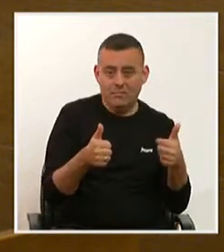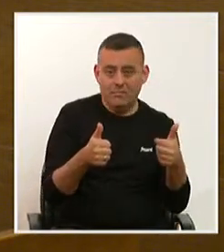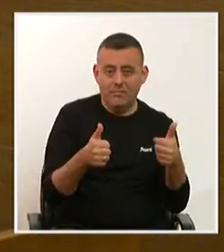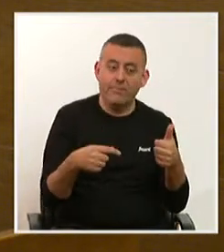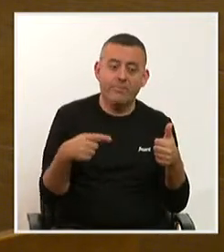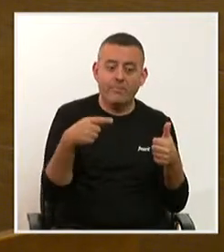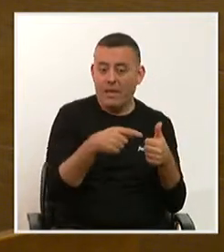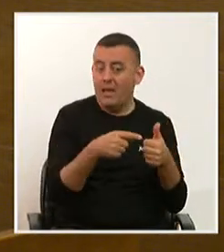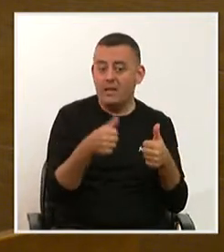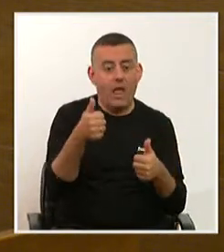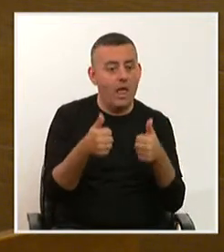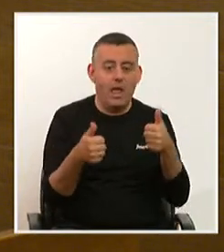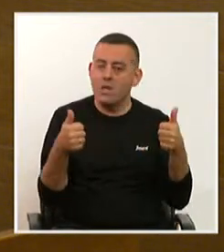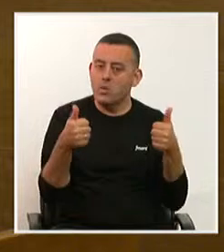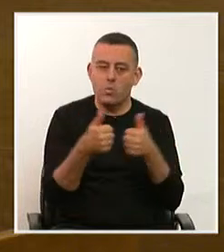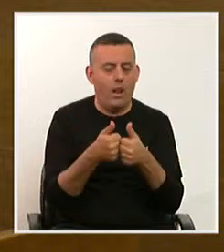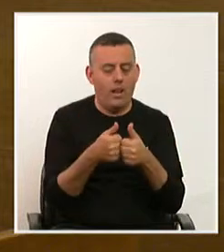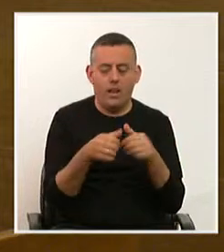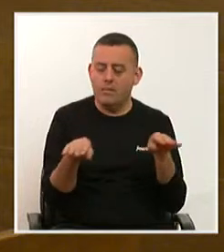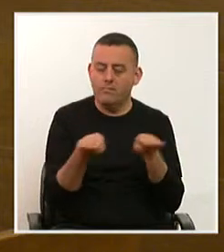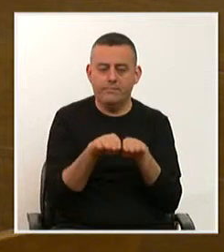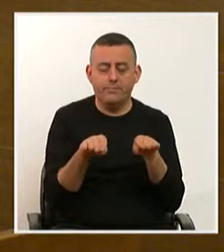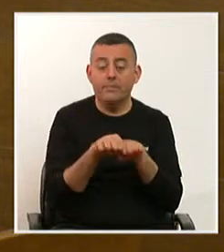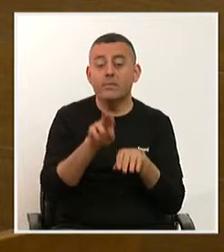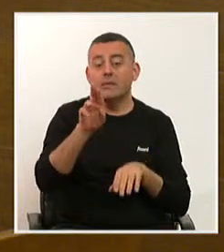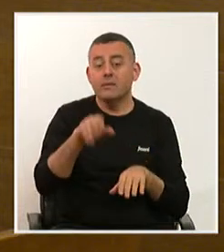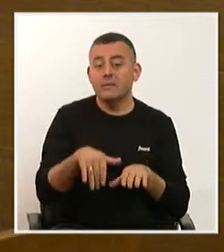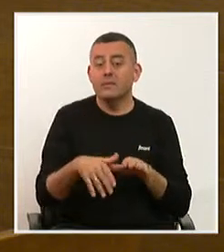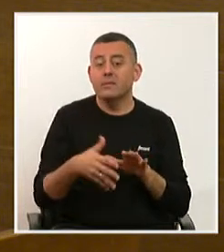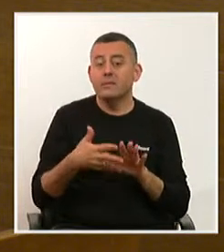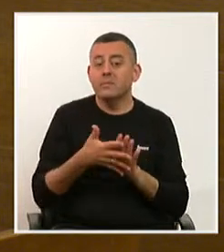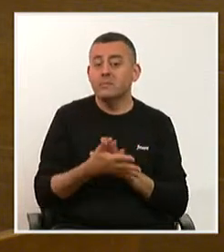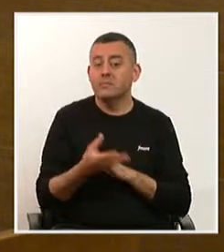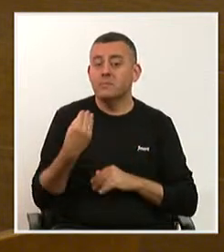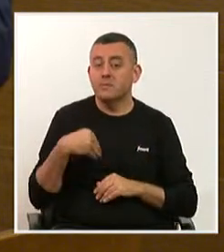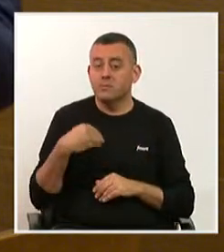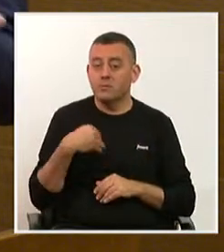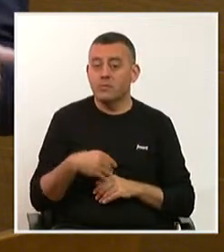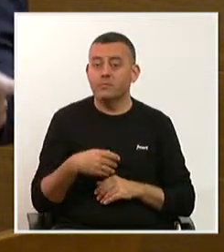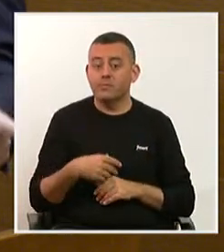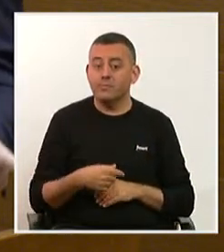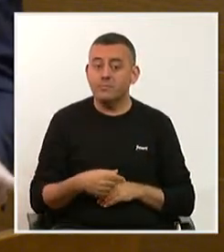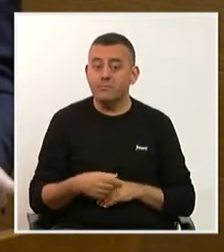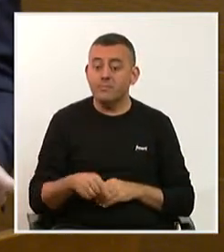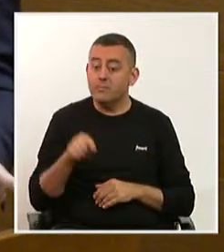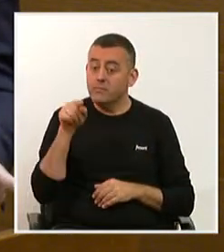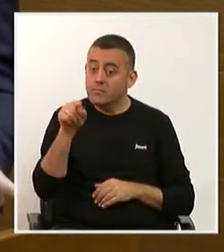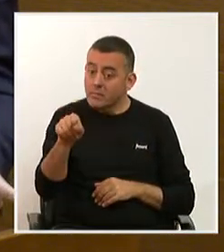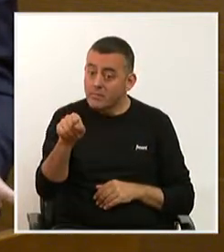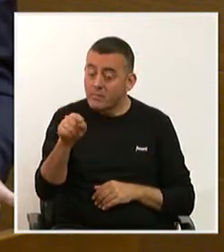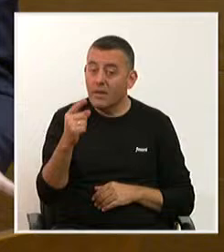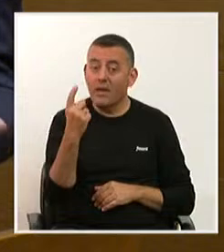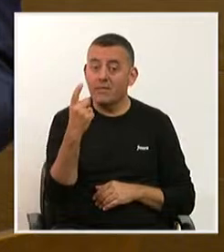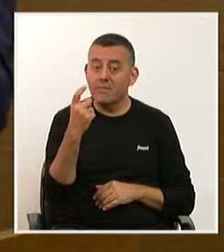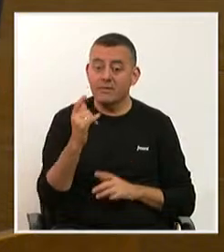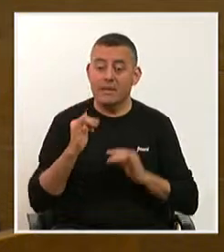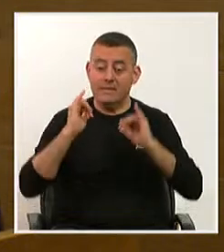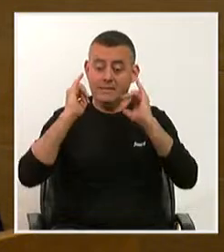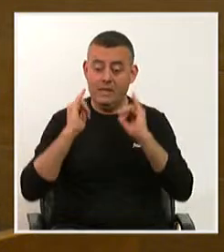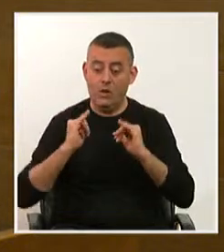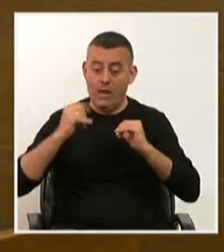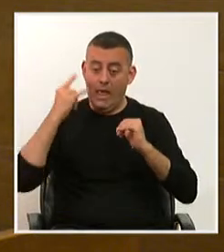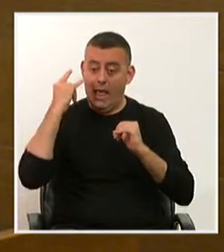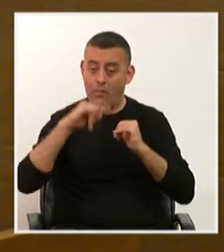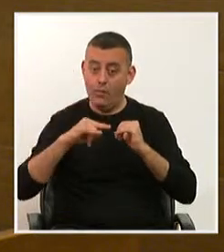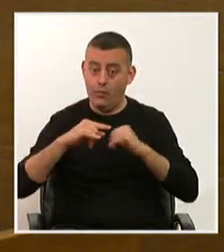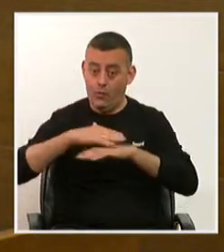y ambos se necesitan mutuamente uno para continuar en el sillón azul del gobierno Y el